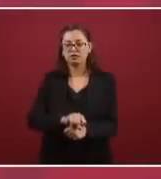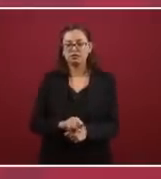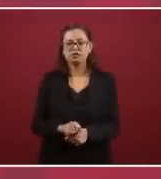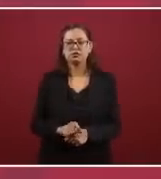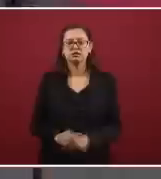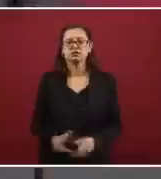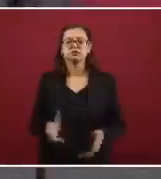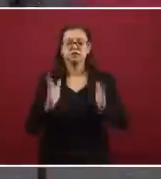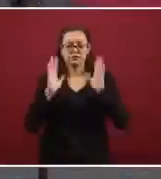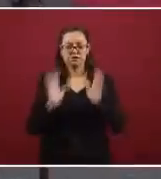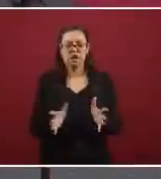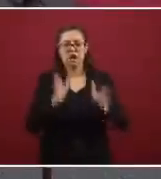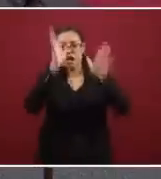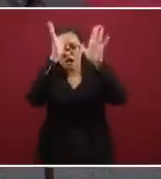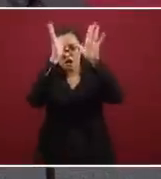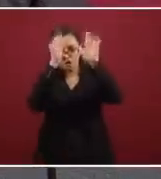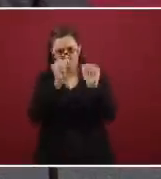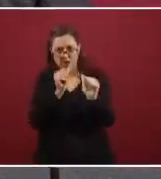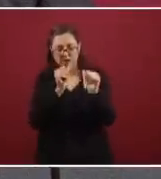lleguemos a un acuerdo.